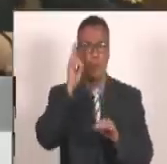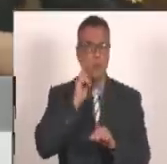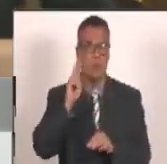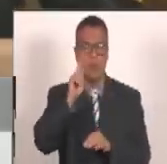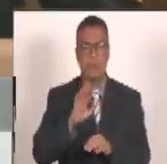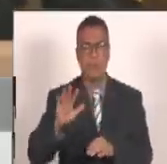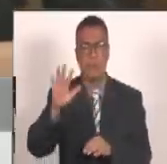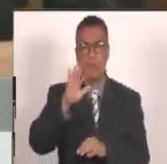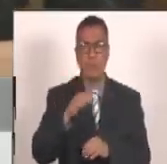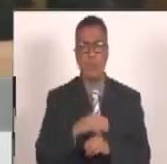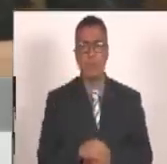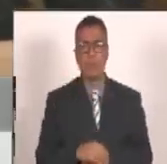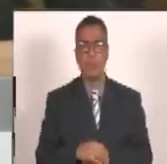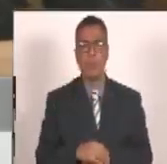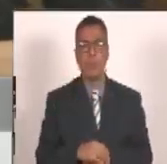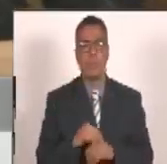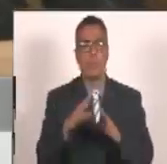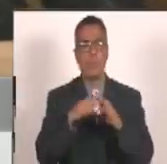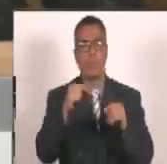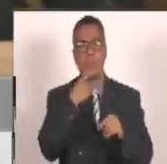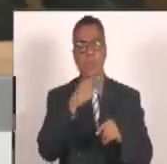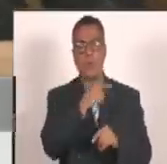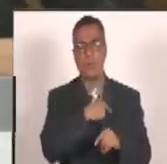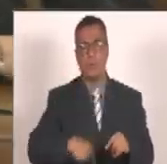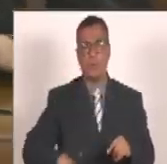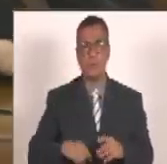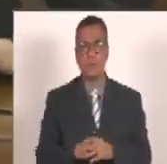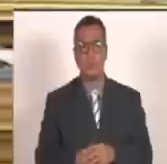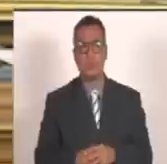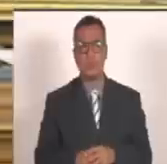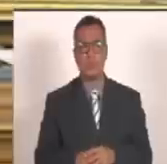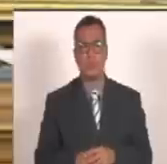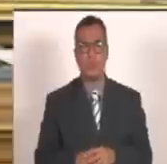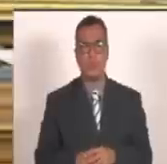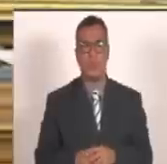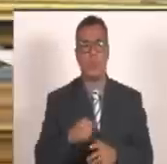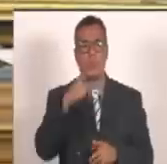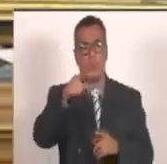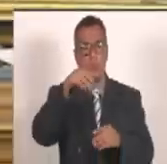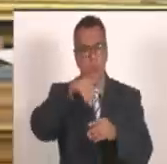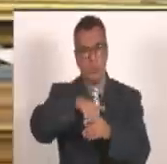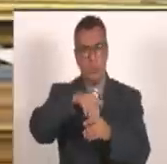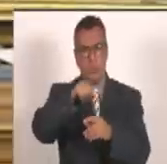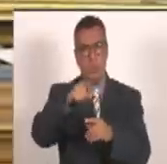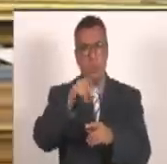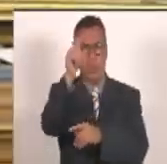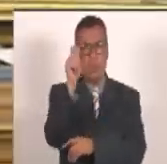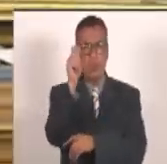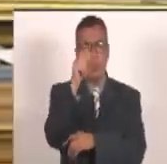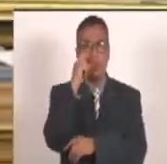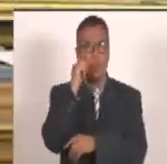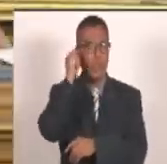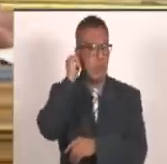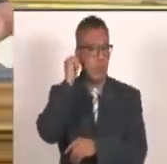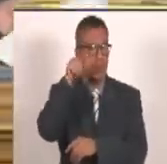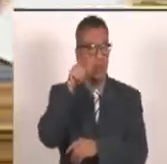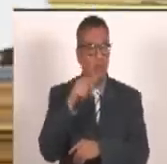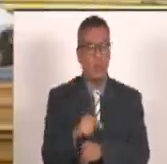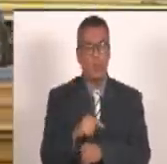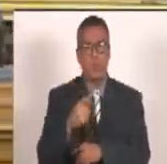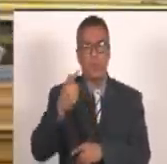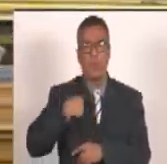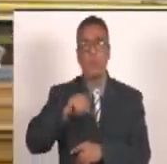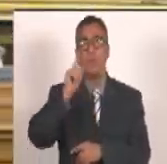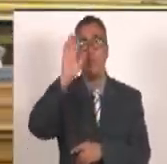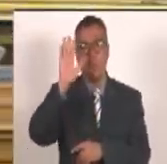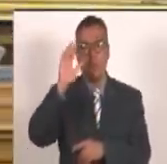República Bolivariana de Venezuela. Es todo, ciudadano presidente. Bien, sometámoslo a consideración. Las honorables diputadas y los honorables diputados que estén